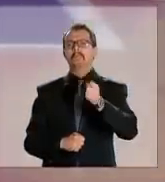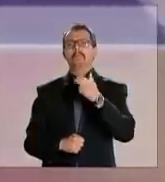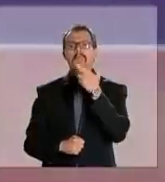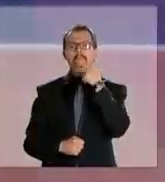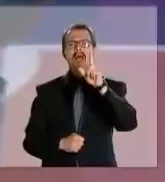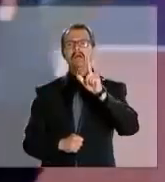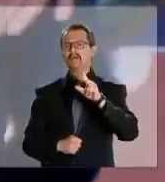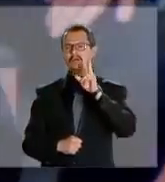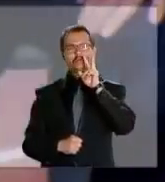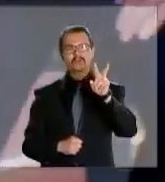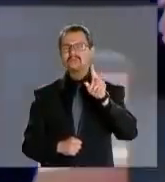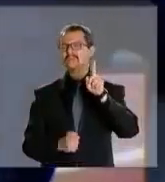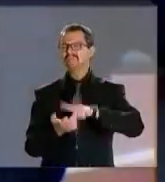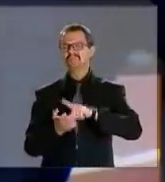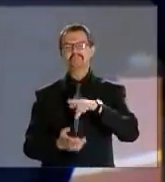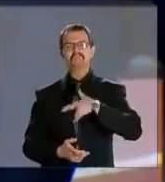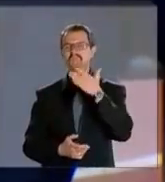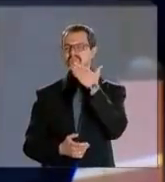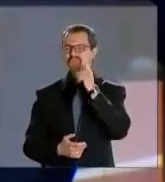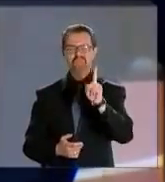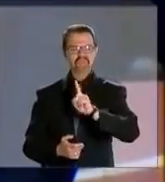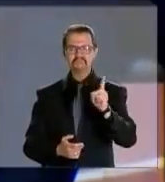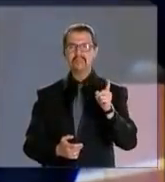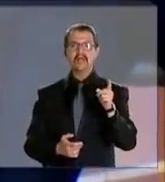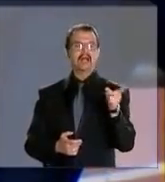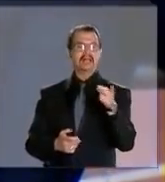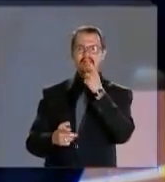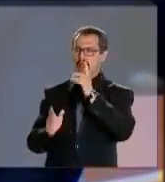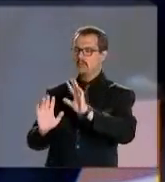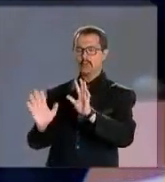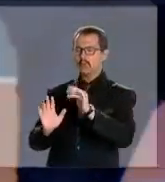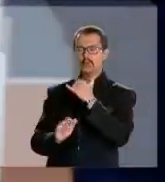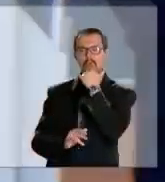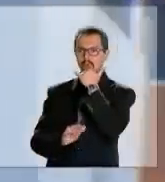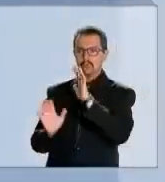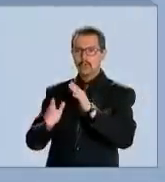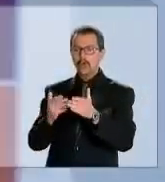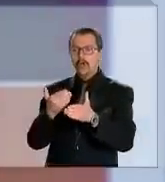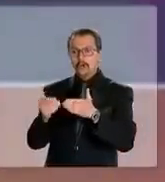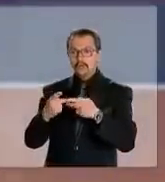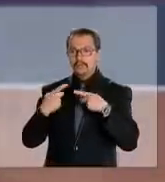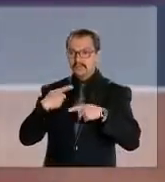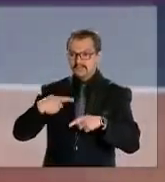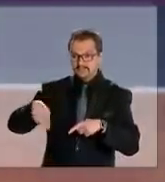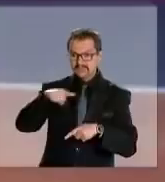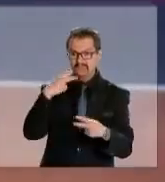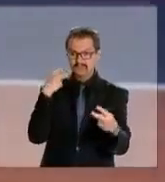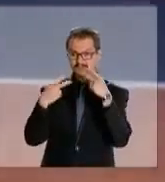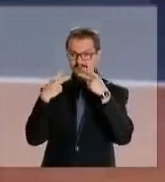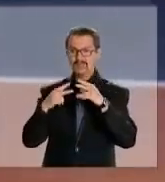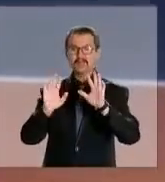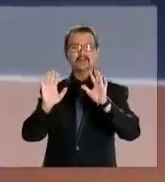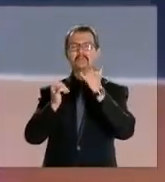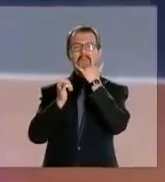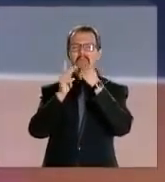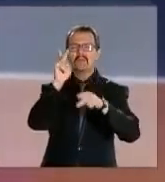en muchos sentidos y hoy que nos está escuchando vive en la zozobra de un gobierno se equivocó el presidente